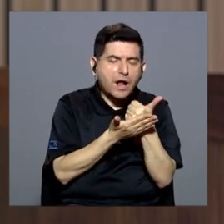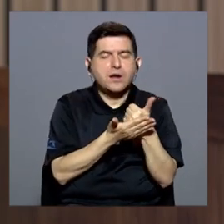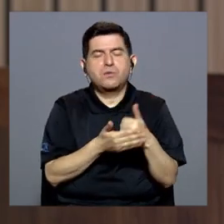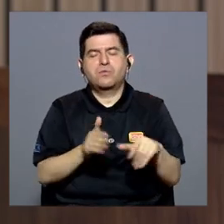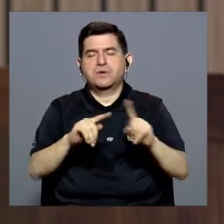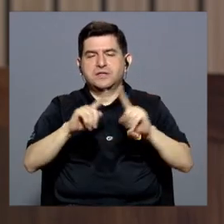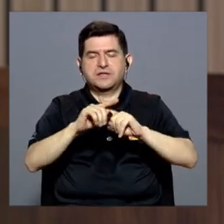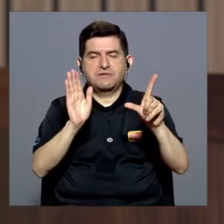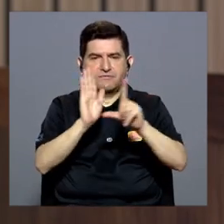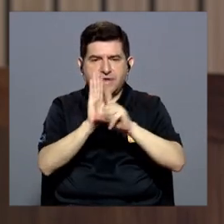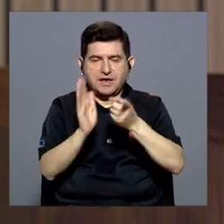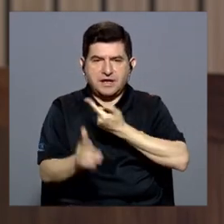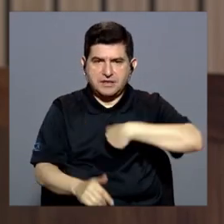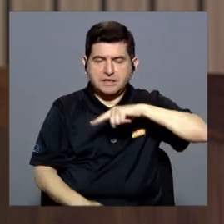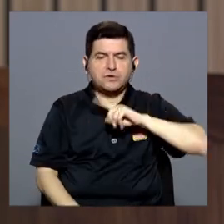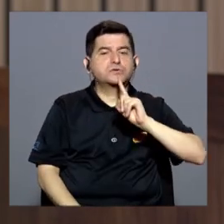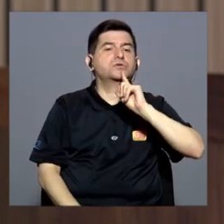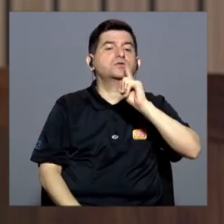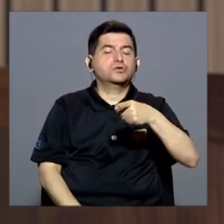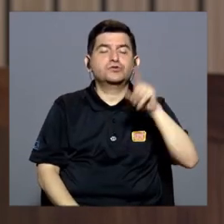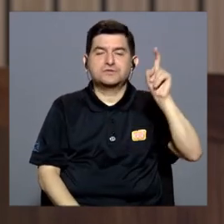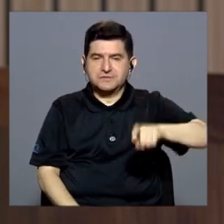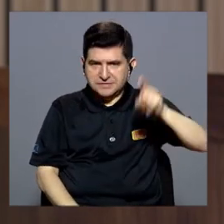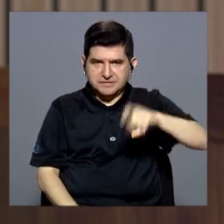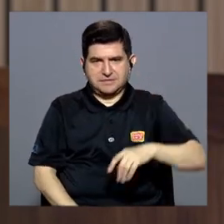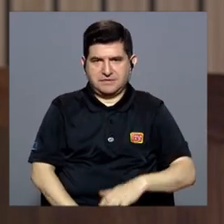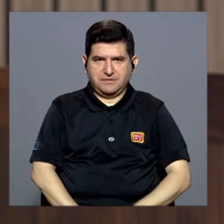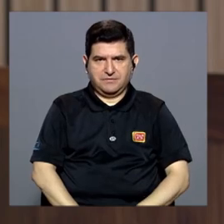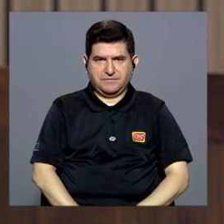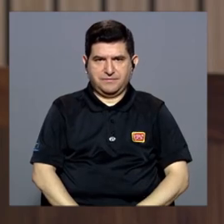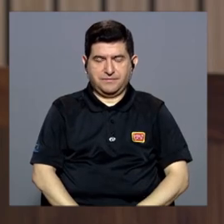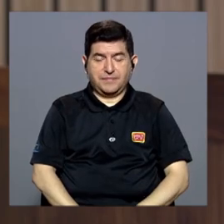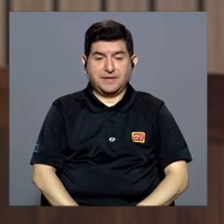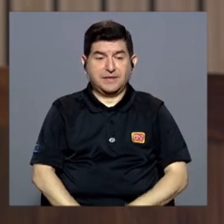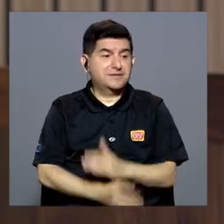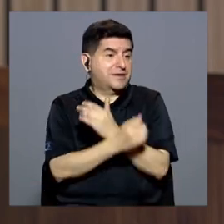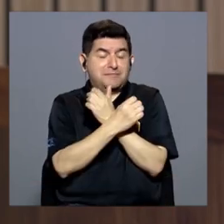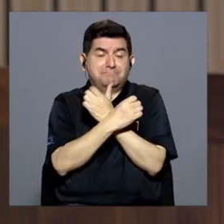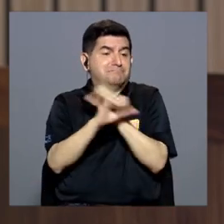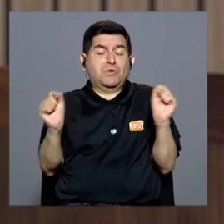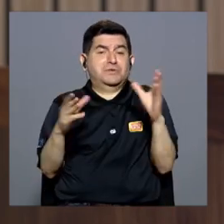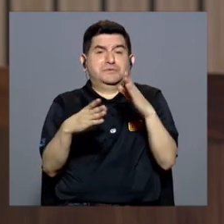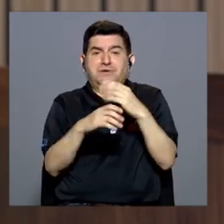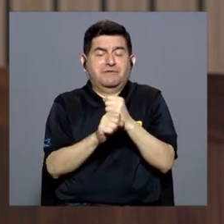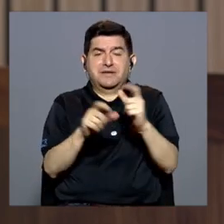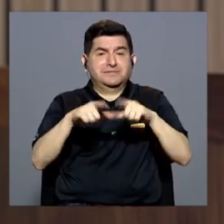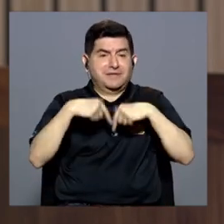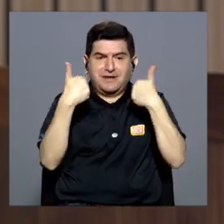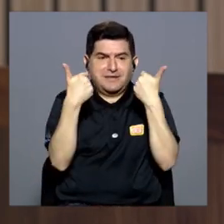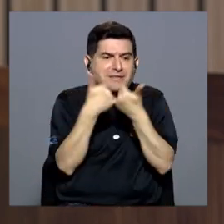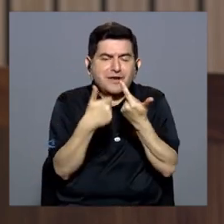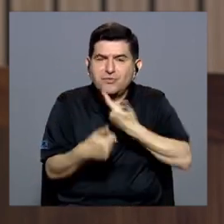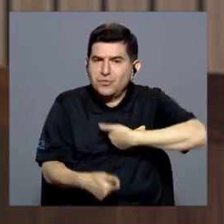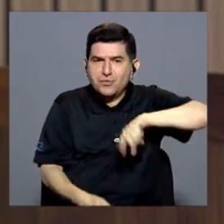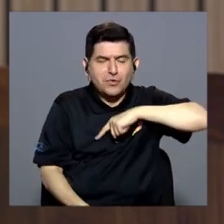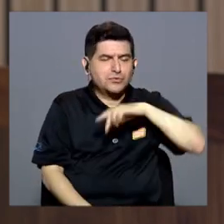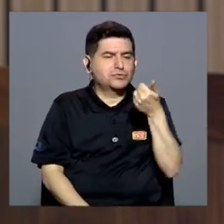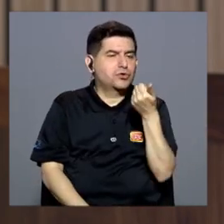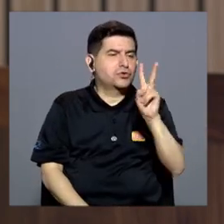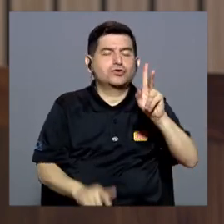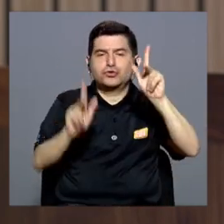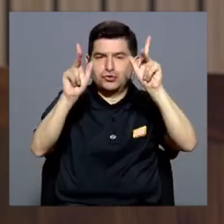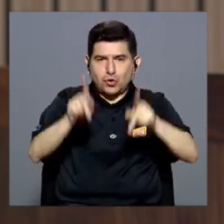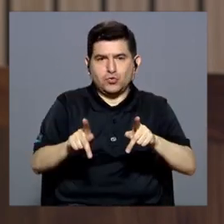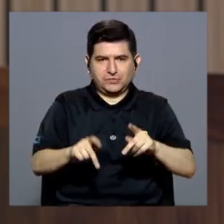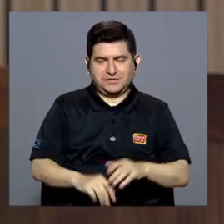leyes tenemos que estarnos pronunciando y para eso sería imposible hacerlo desde el grupo que somos 12